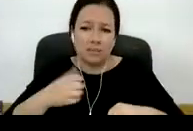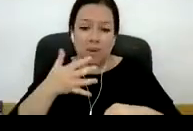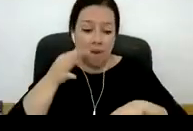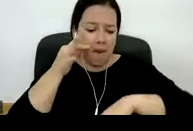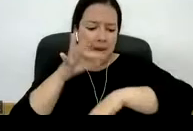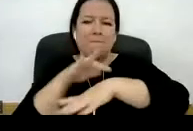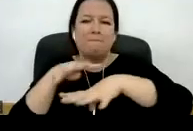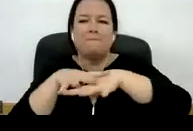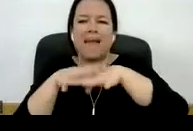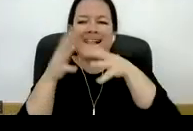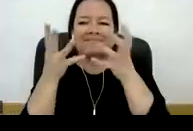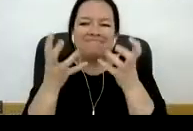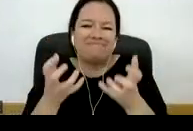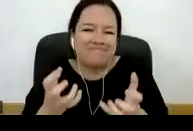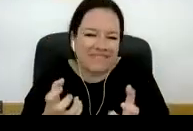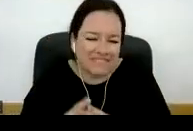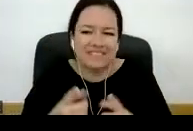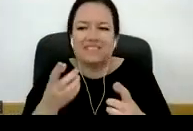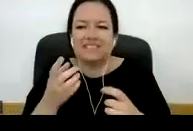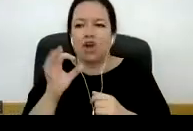se oxidan, se acumulan